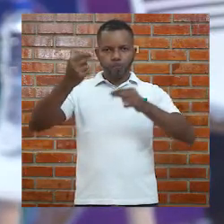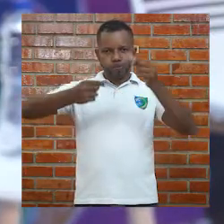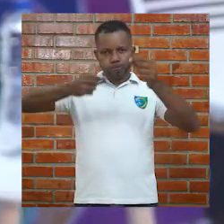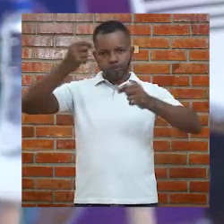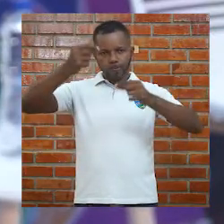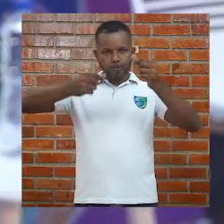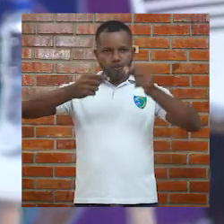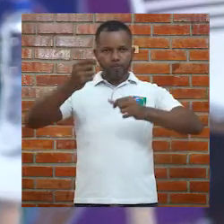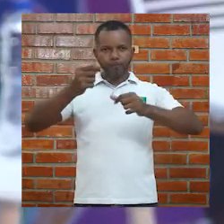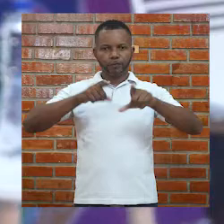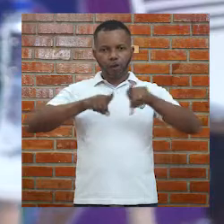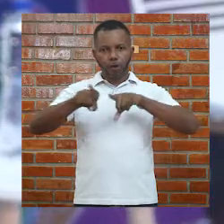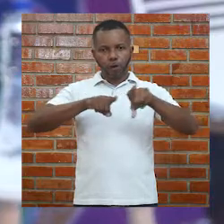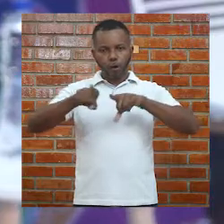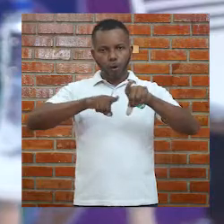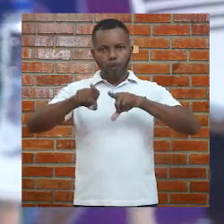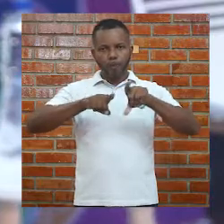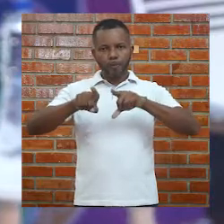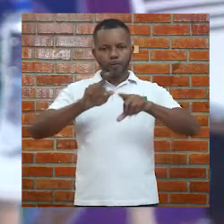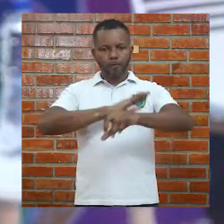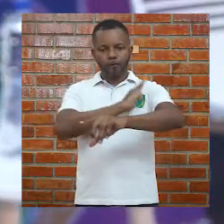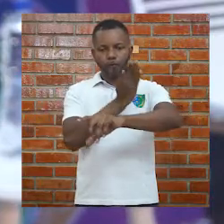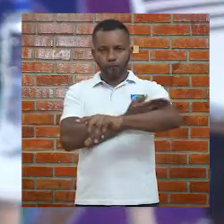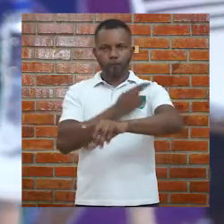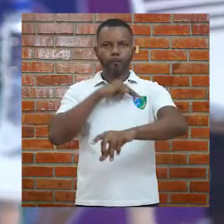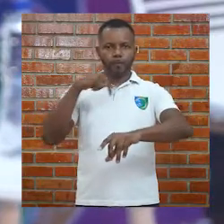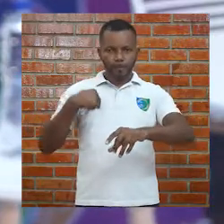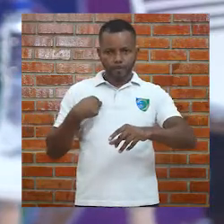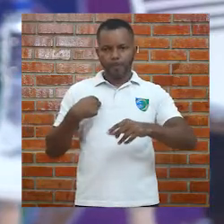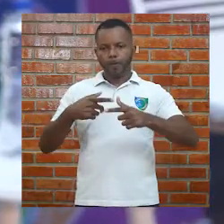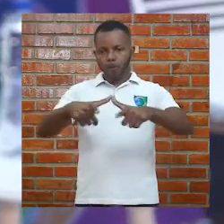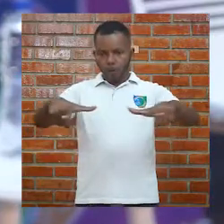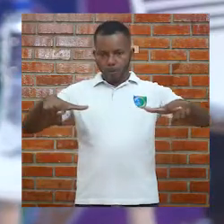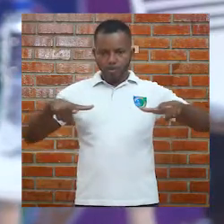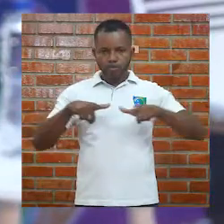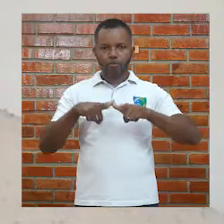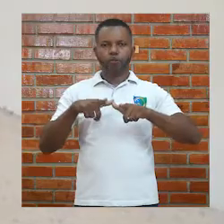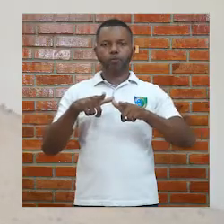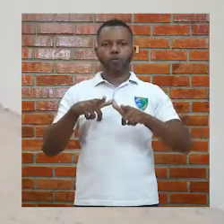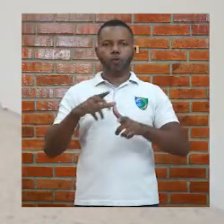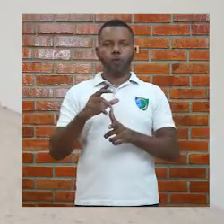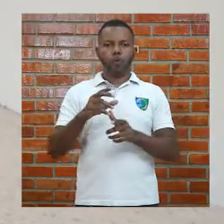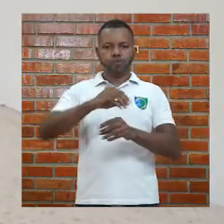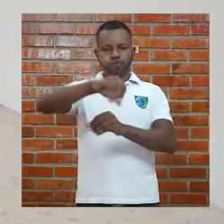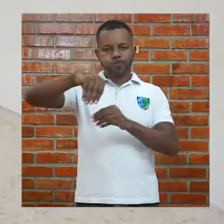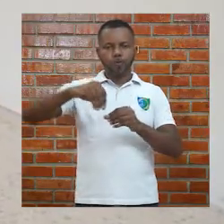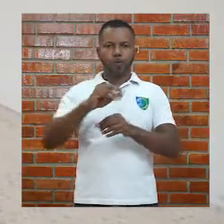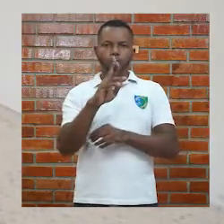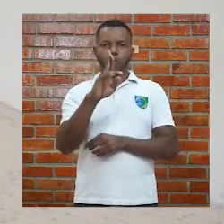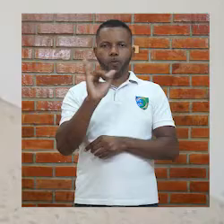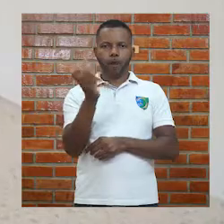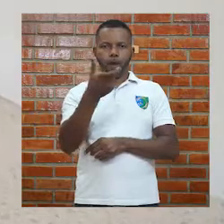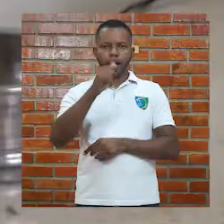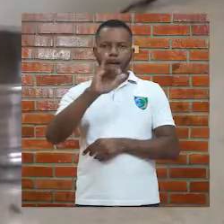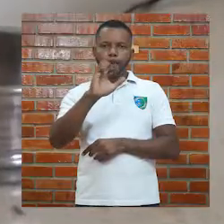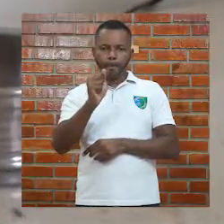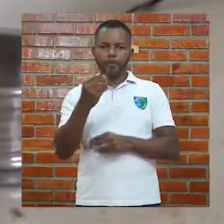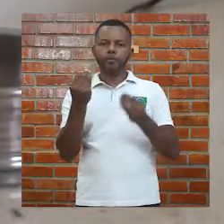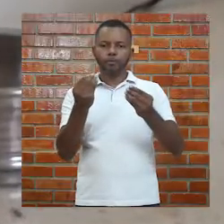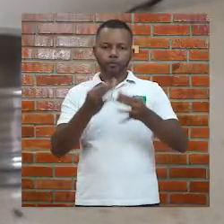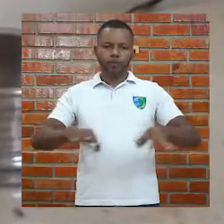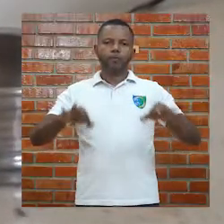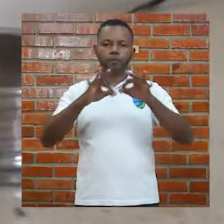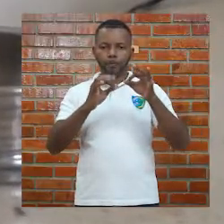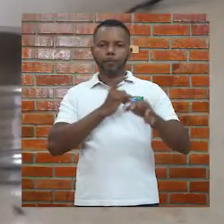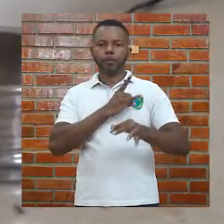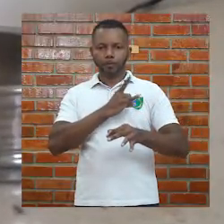las competencias, de las fortalezas que tenemos nosotros como territorio, como región. En ese orden de idea, pues es importante para la universidad,